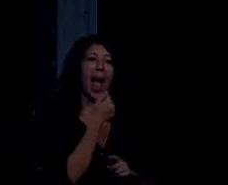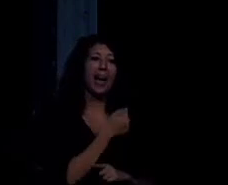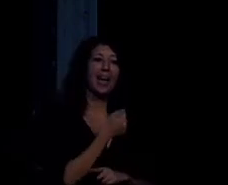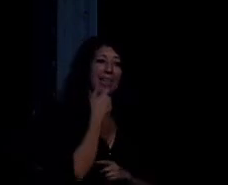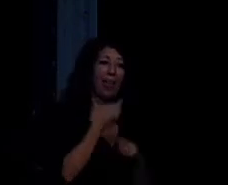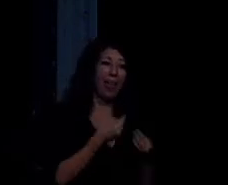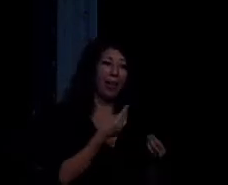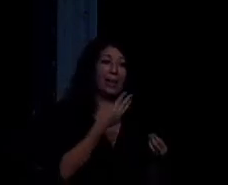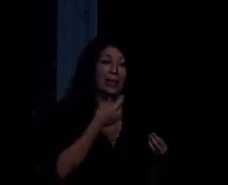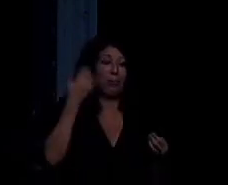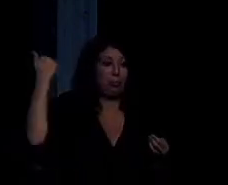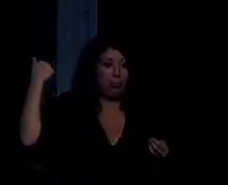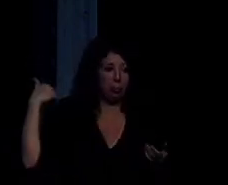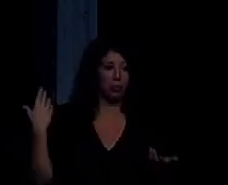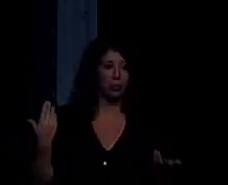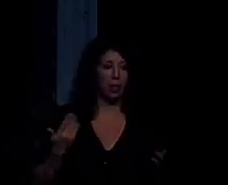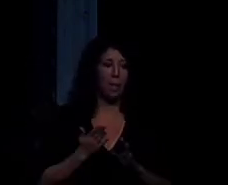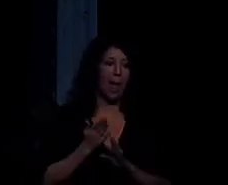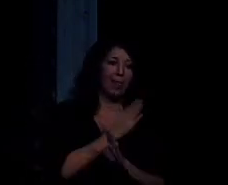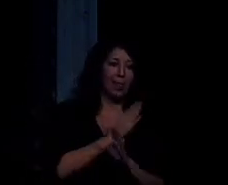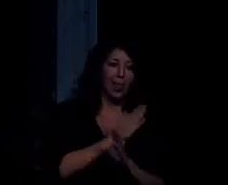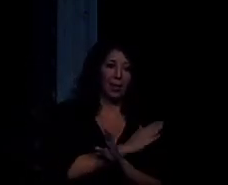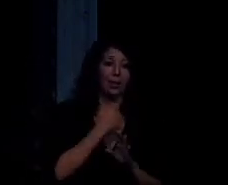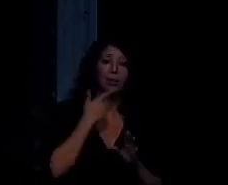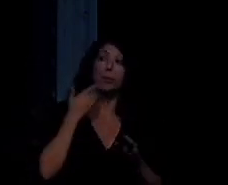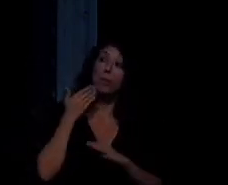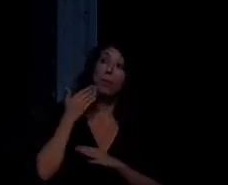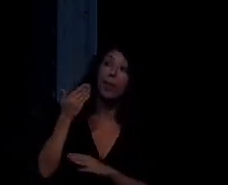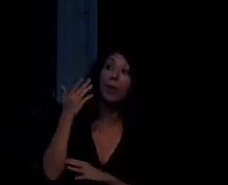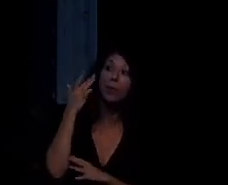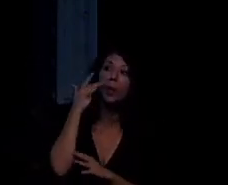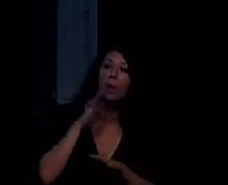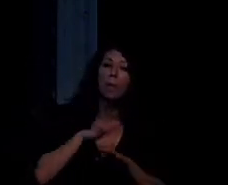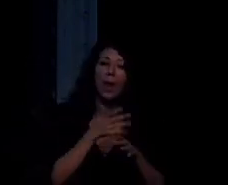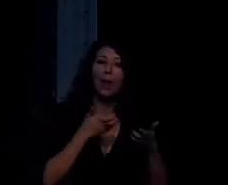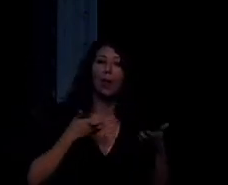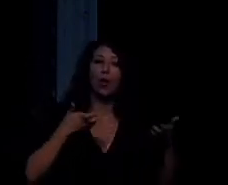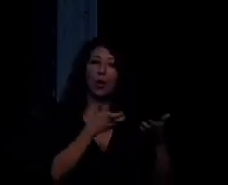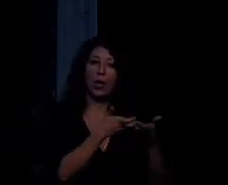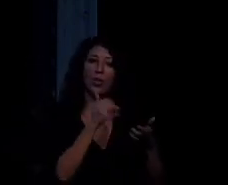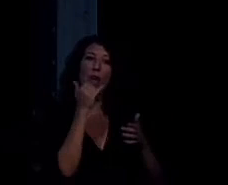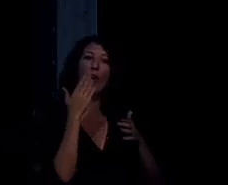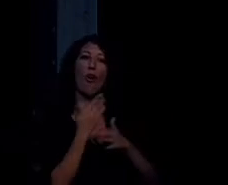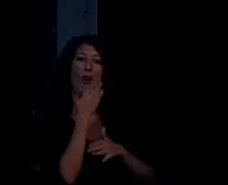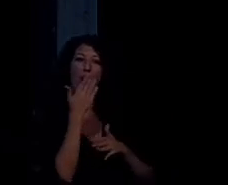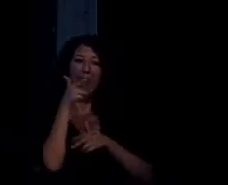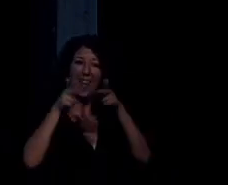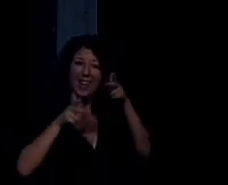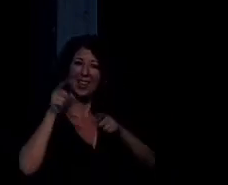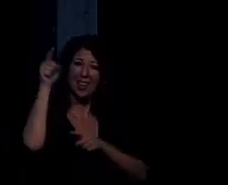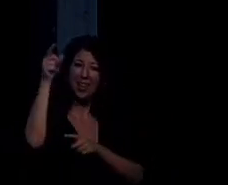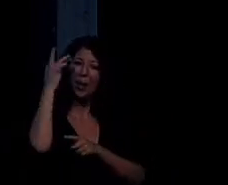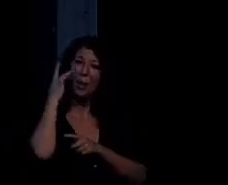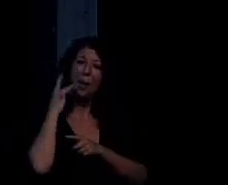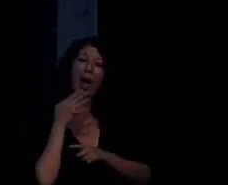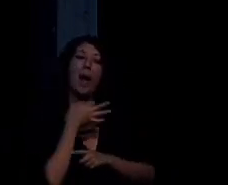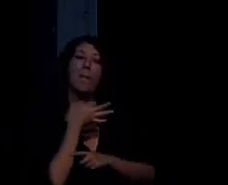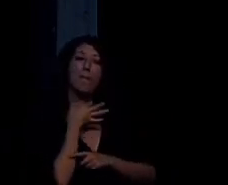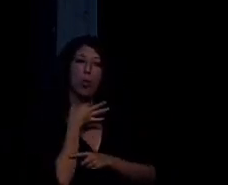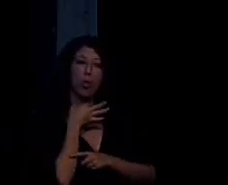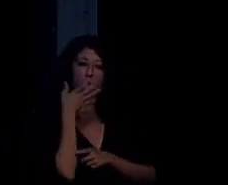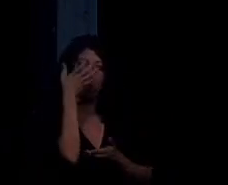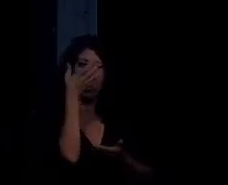26 años, ¿no? Entonces, le pedí de cara a este congreso y a las jornadas de Euskal Herria que me hiciera este audio,